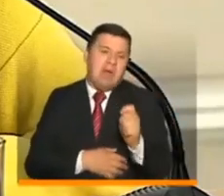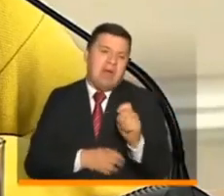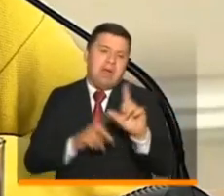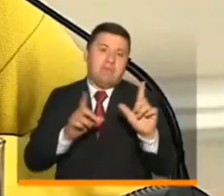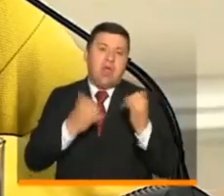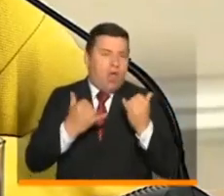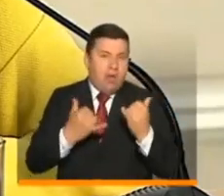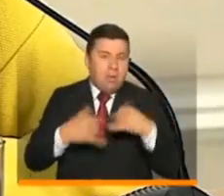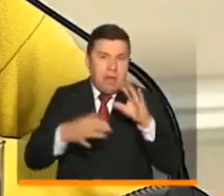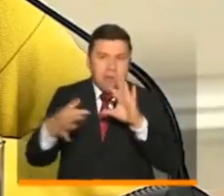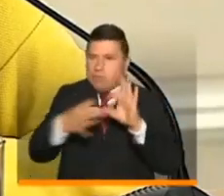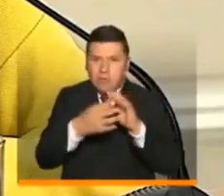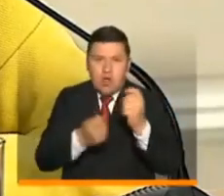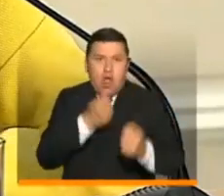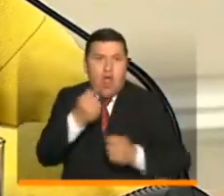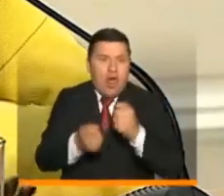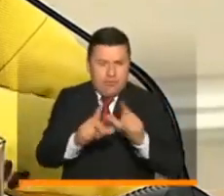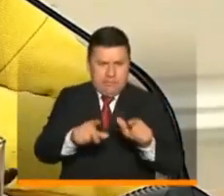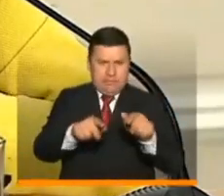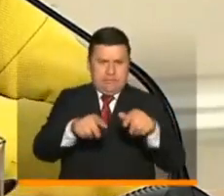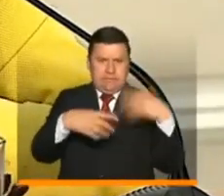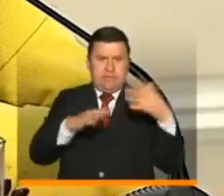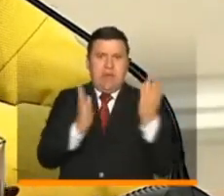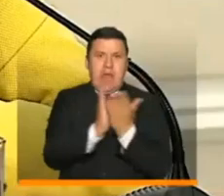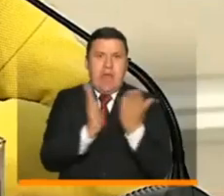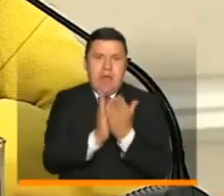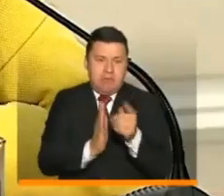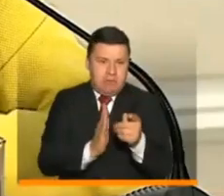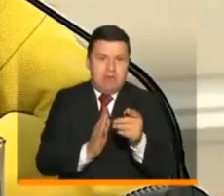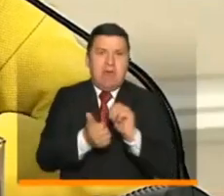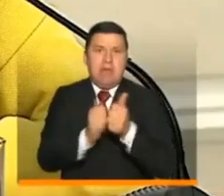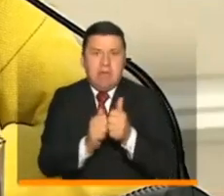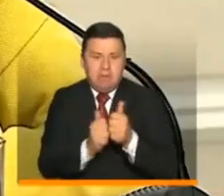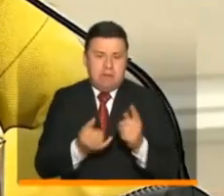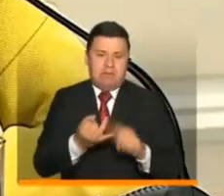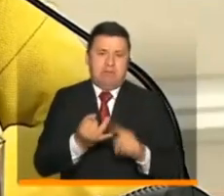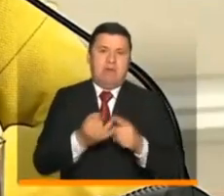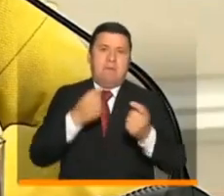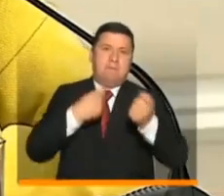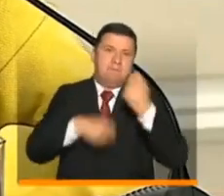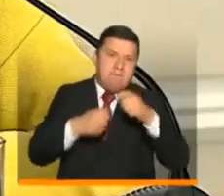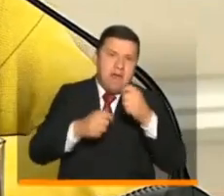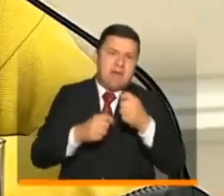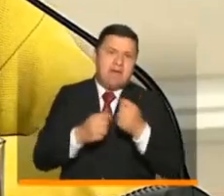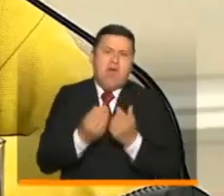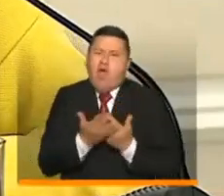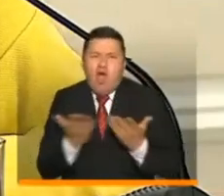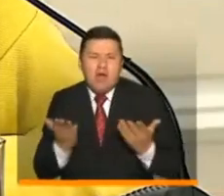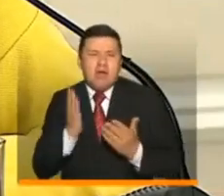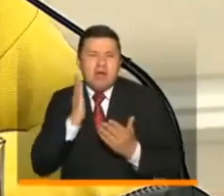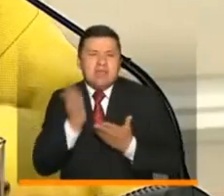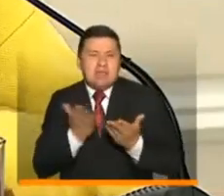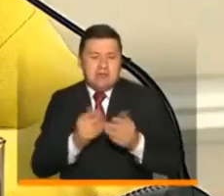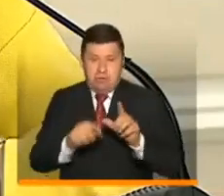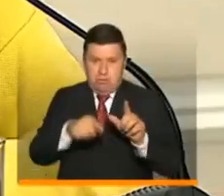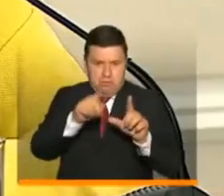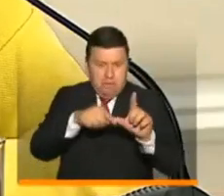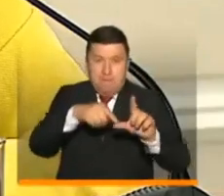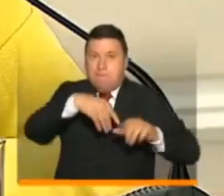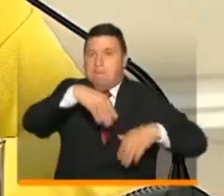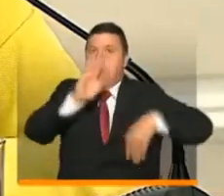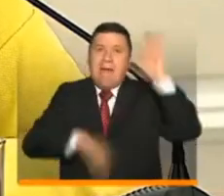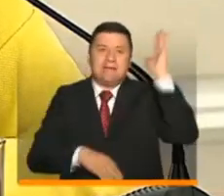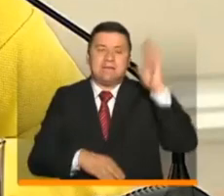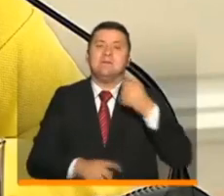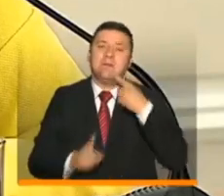lo que está jalonando el comercio electrónico es la educación, el deporte, las ventas minoritarias y los servicios. De verdad que